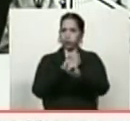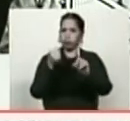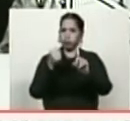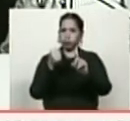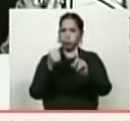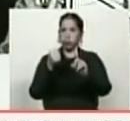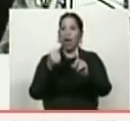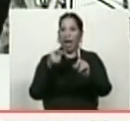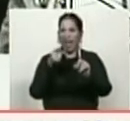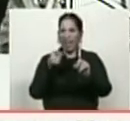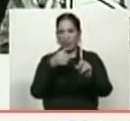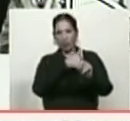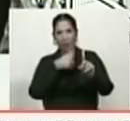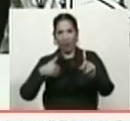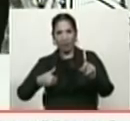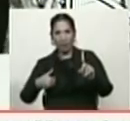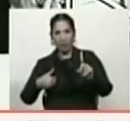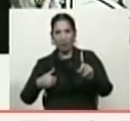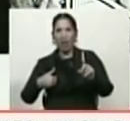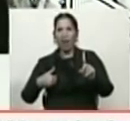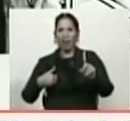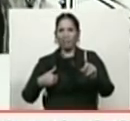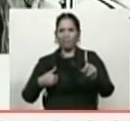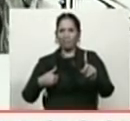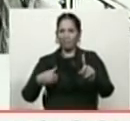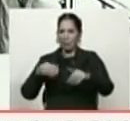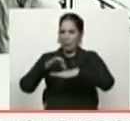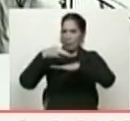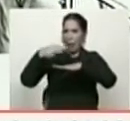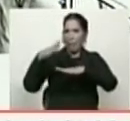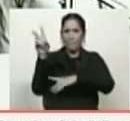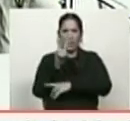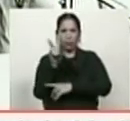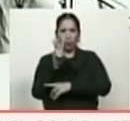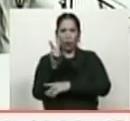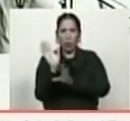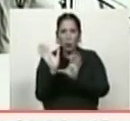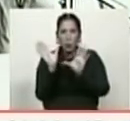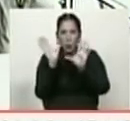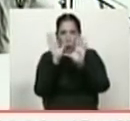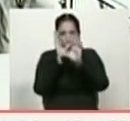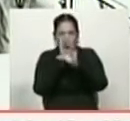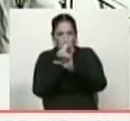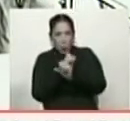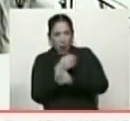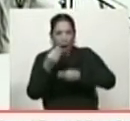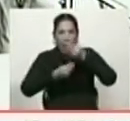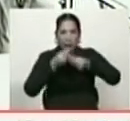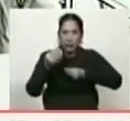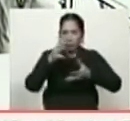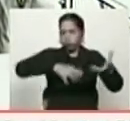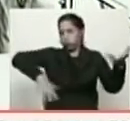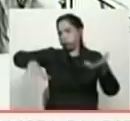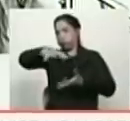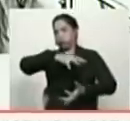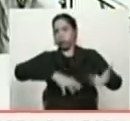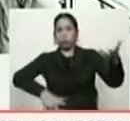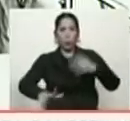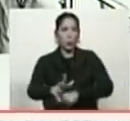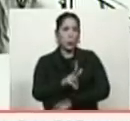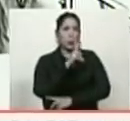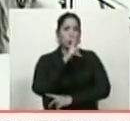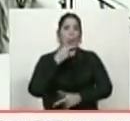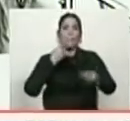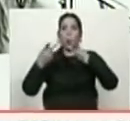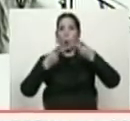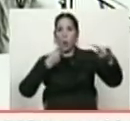apostaron sumir a Venezuela en las tinieblas para promover la destrucción de la trama social y política de